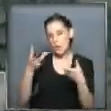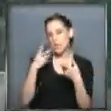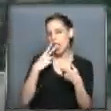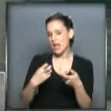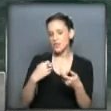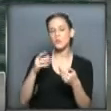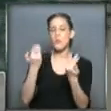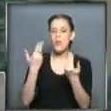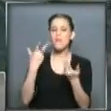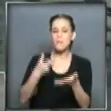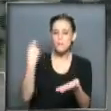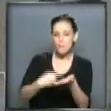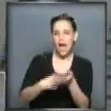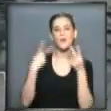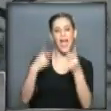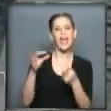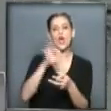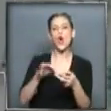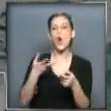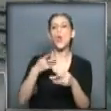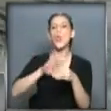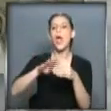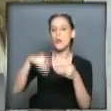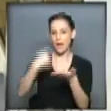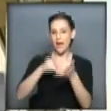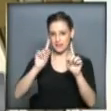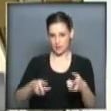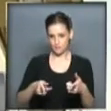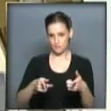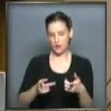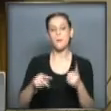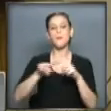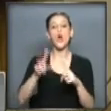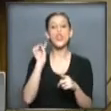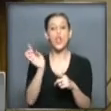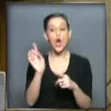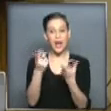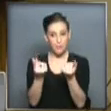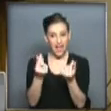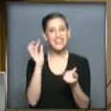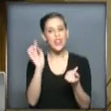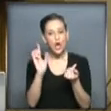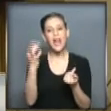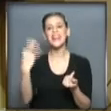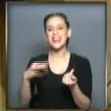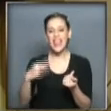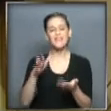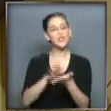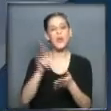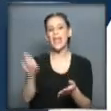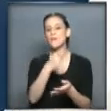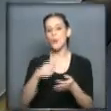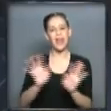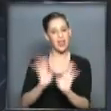viajes al exterior o cancelar deudas, aunque destacó que para hacerse de dólares billetes tiene que usarse en una operación